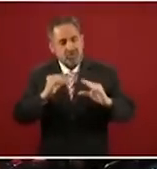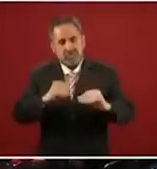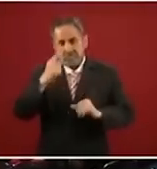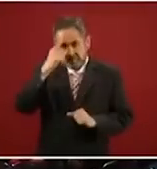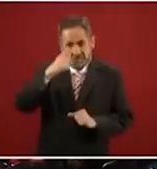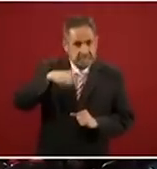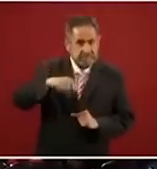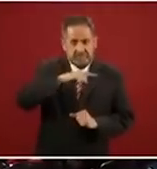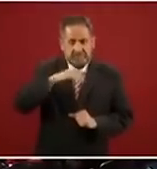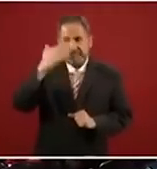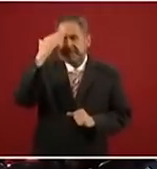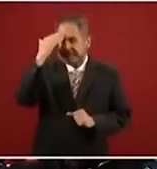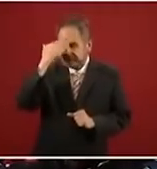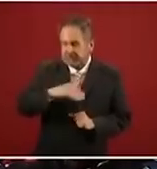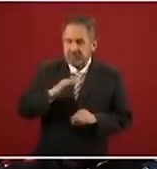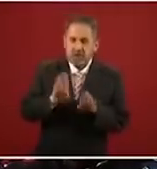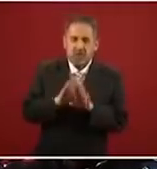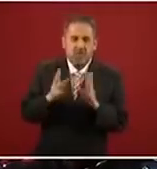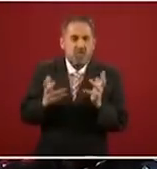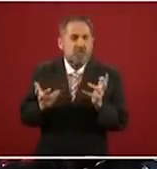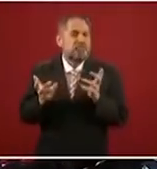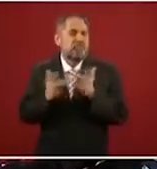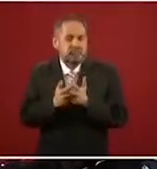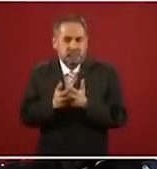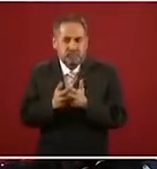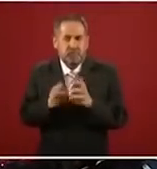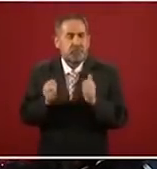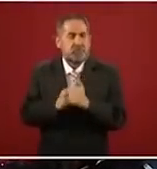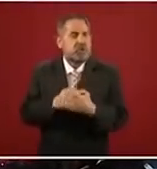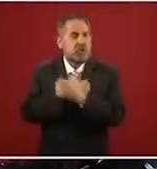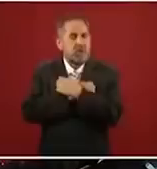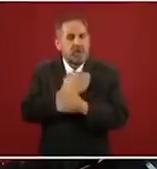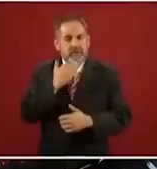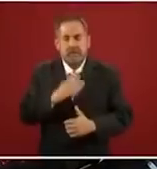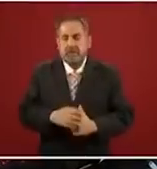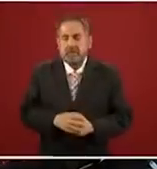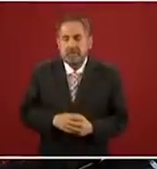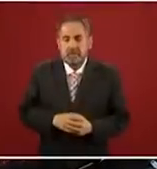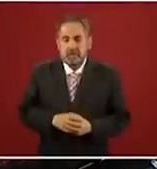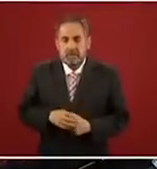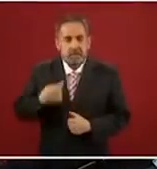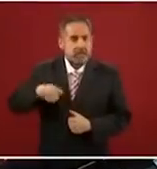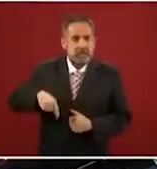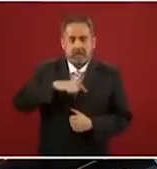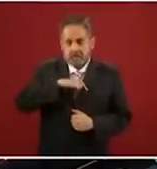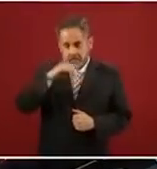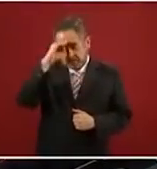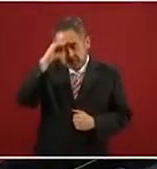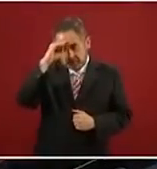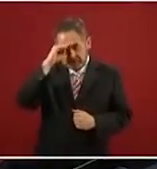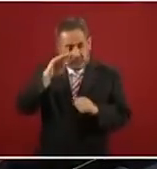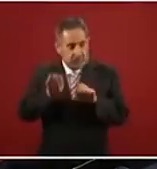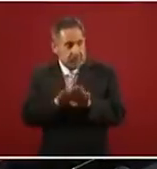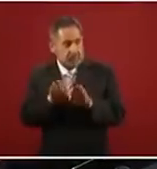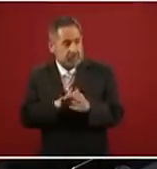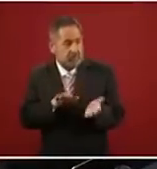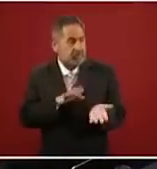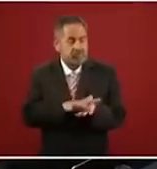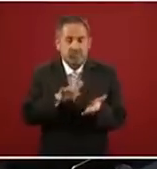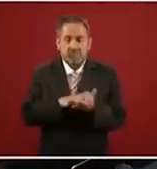a ser parte de esta educación nosotros pensamos en fortalecer la educación